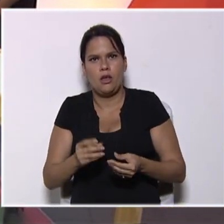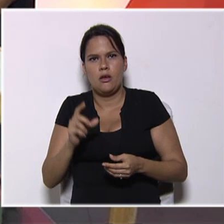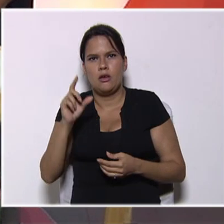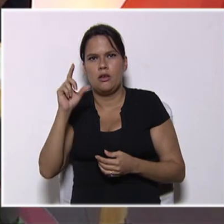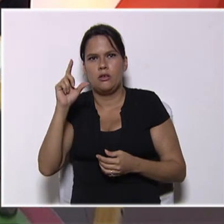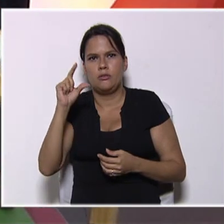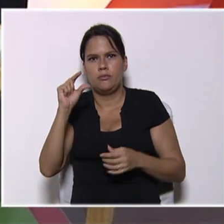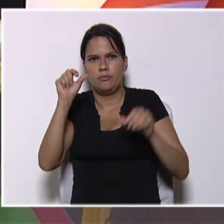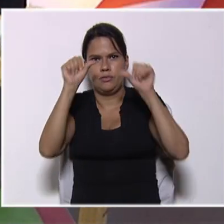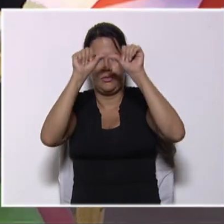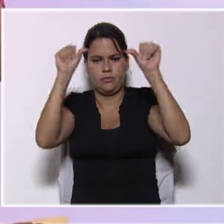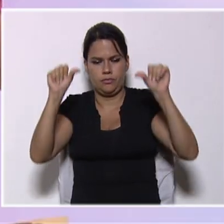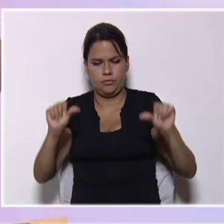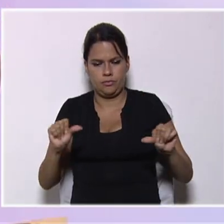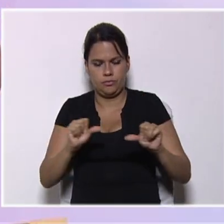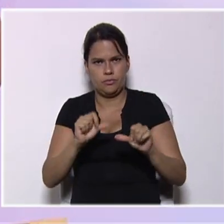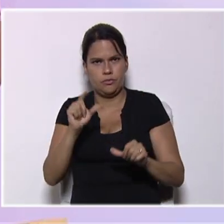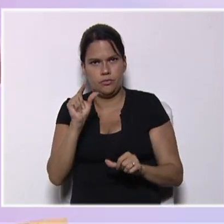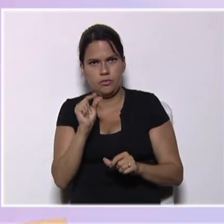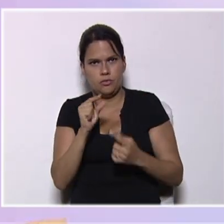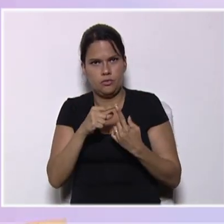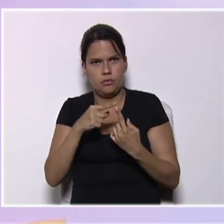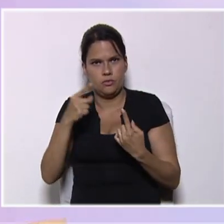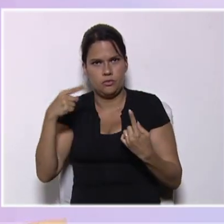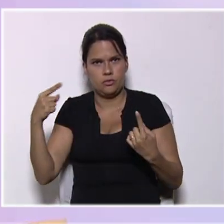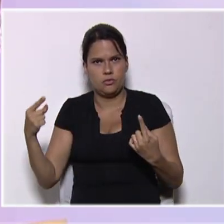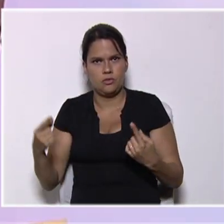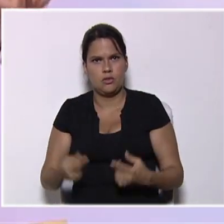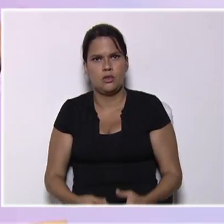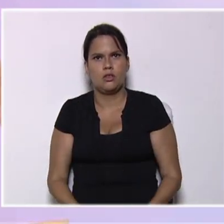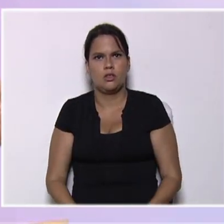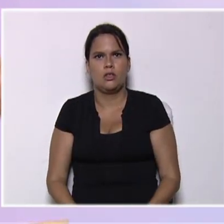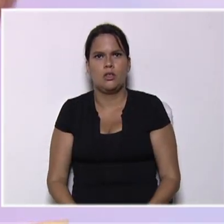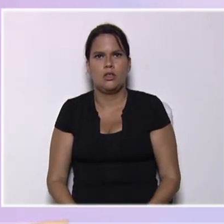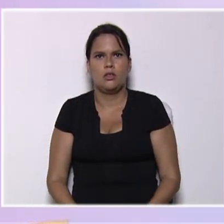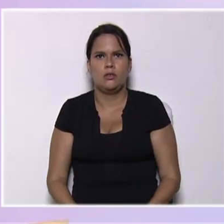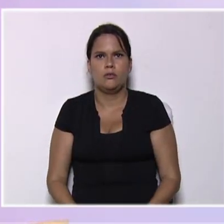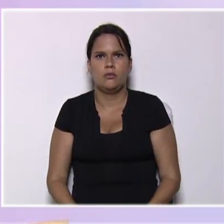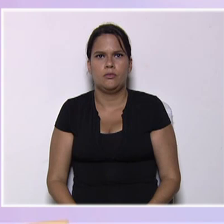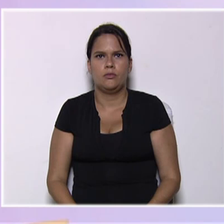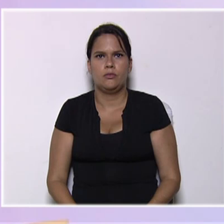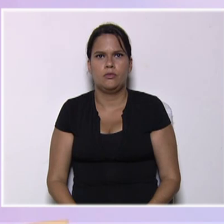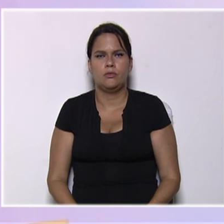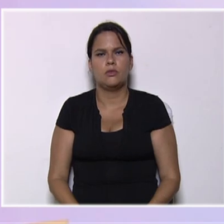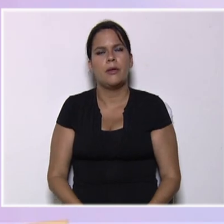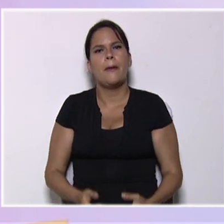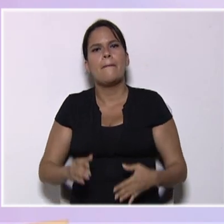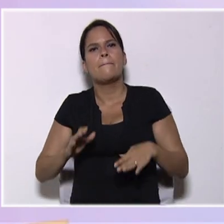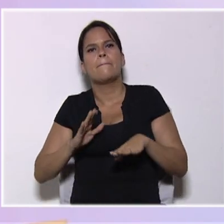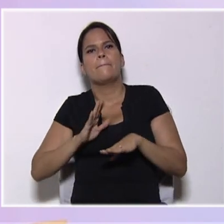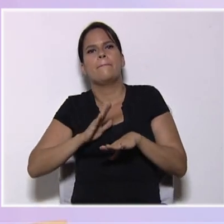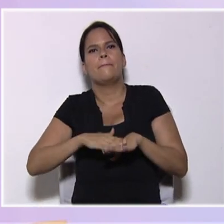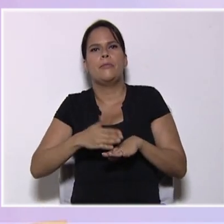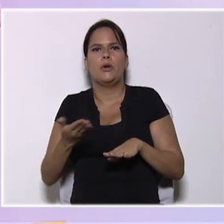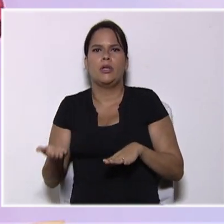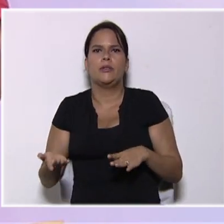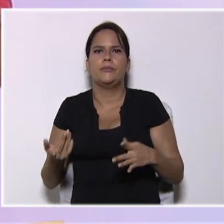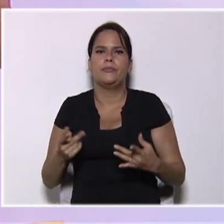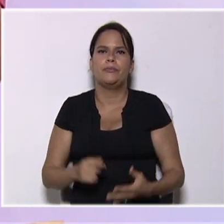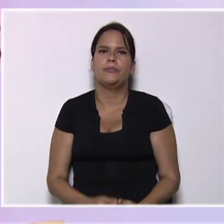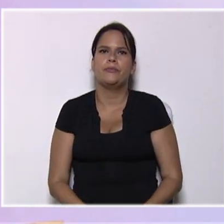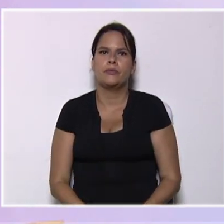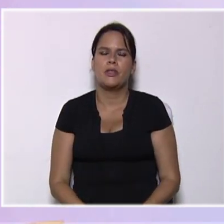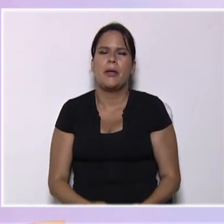microchip, de conductores, de condensadores. ¿Por qué? Pero entonces,